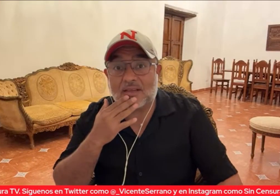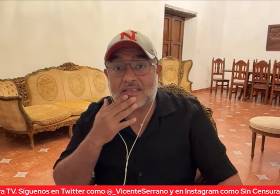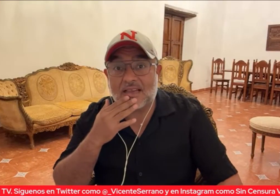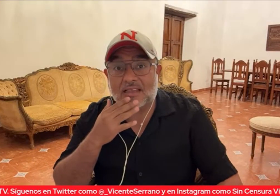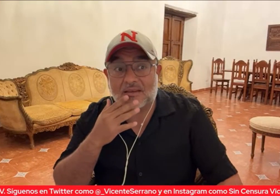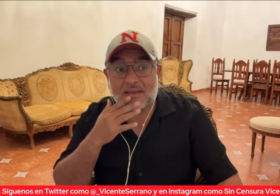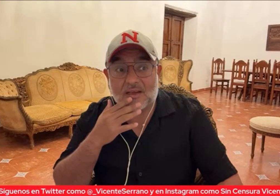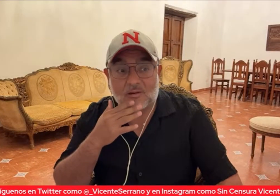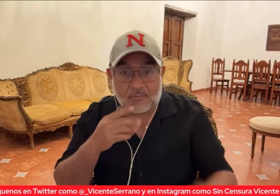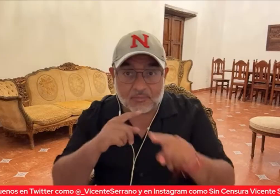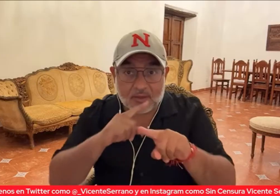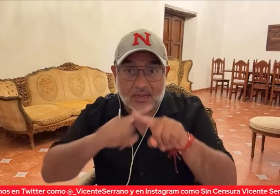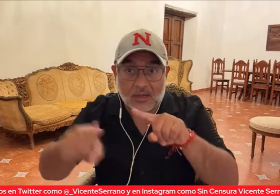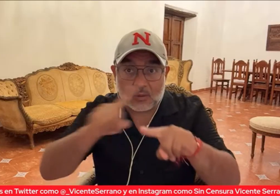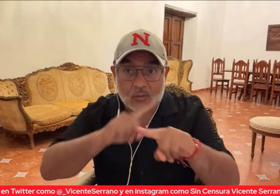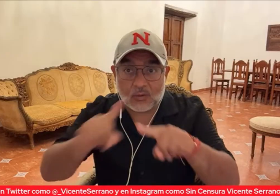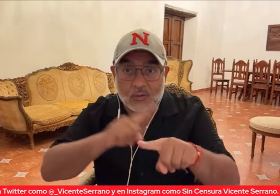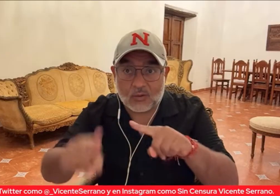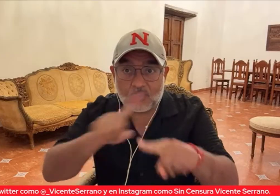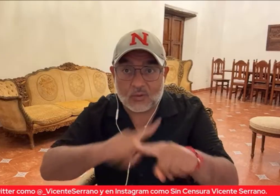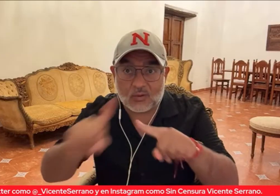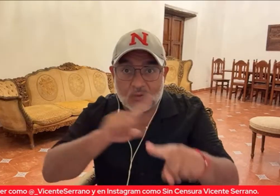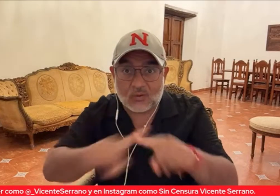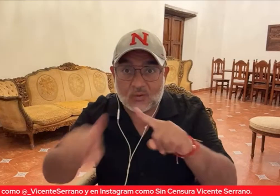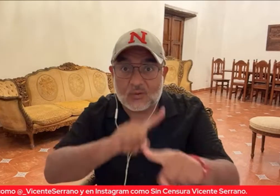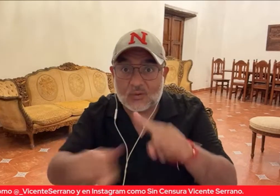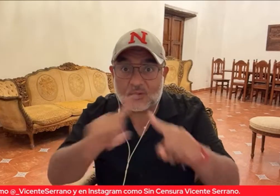día porque se la terminaron, mire,